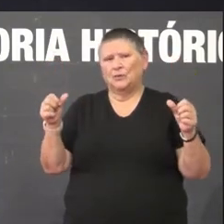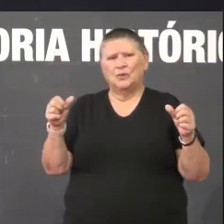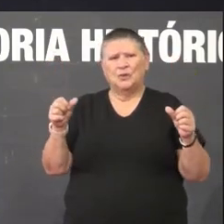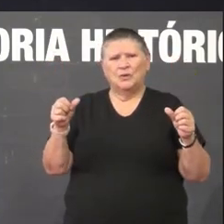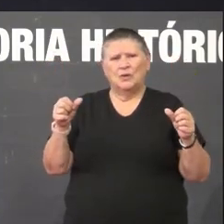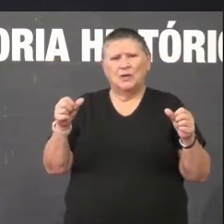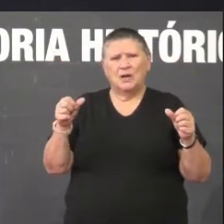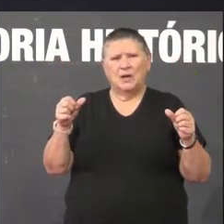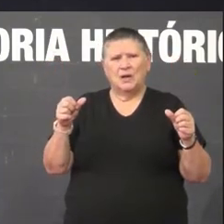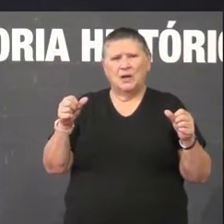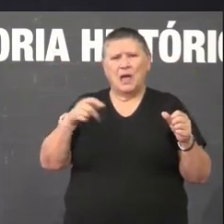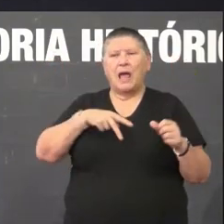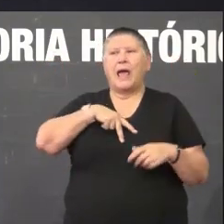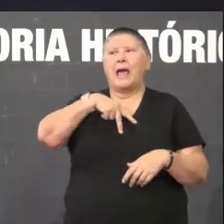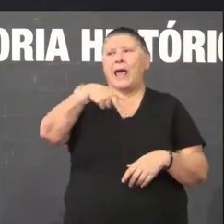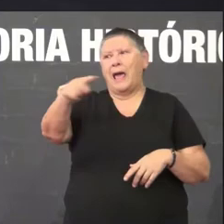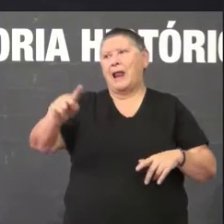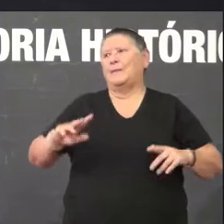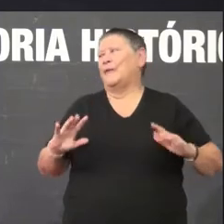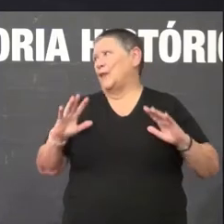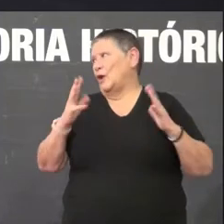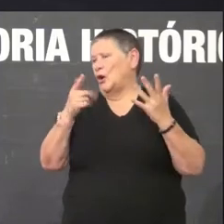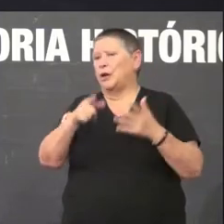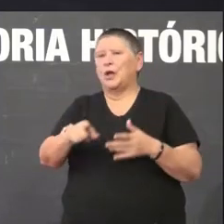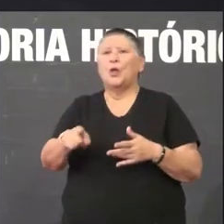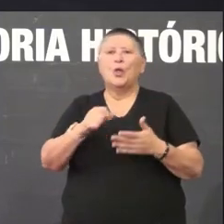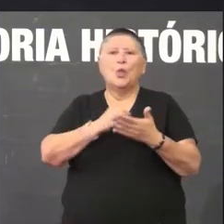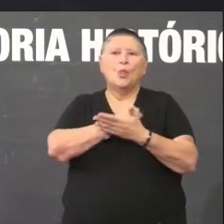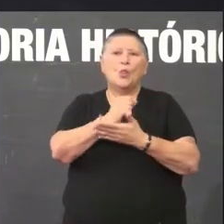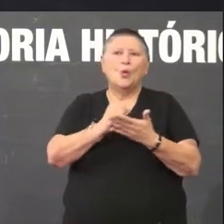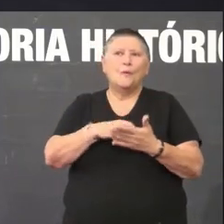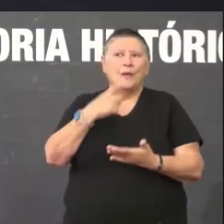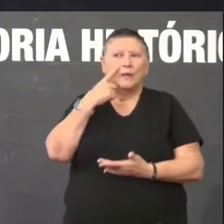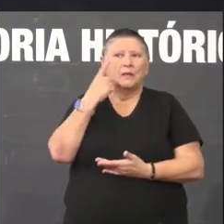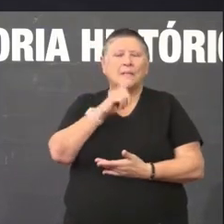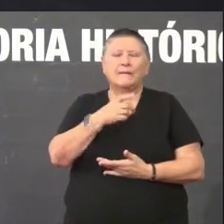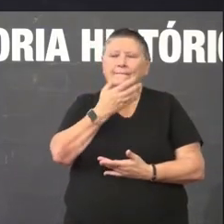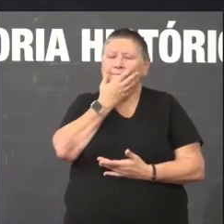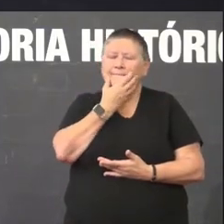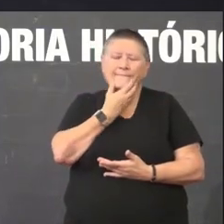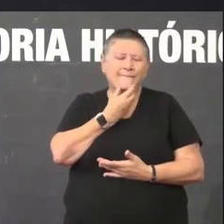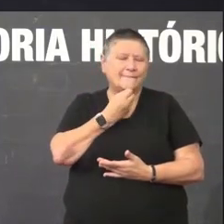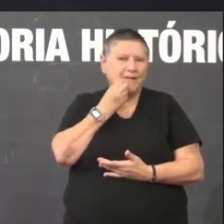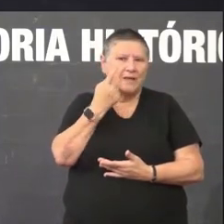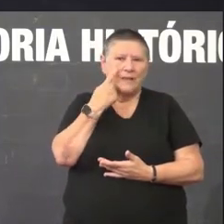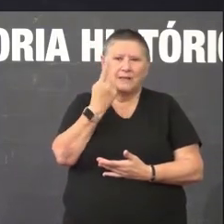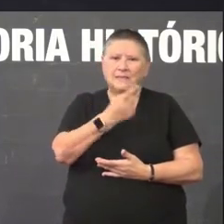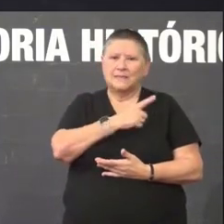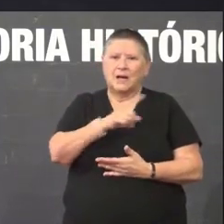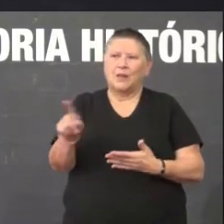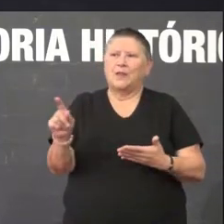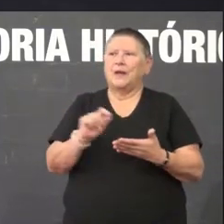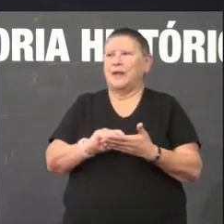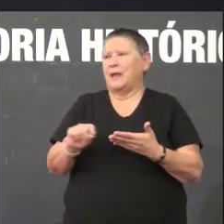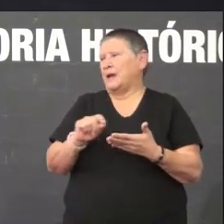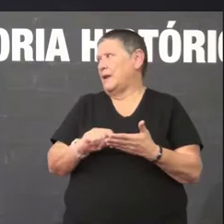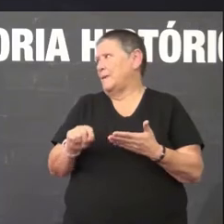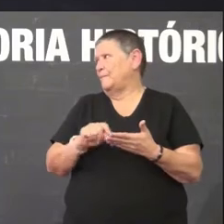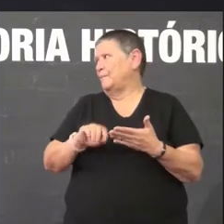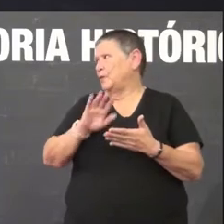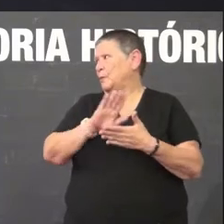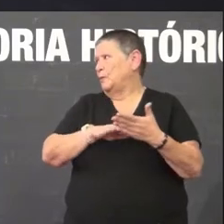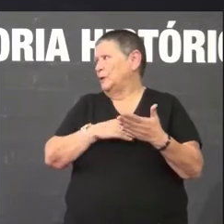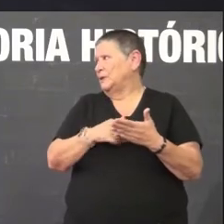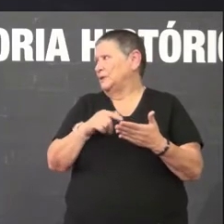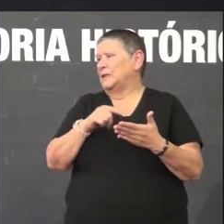É un documento excepcional, de unha belleza literaria extraordinaria, pero ademais é que di moitas cousas en